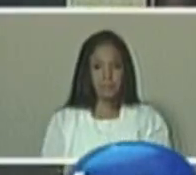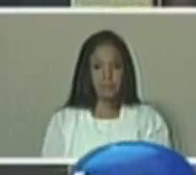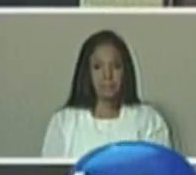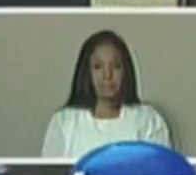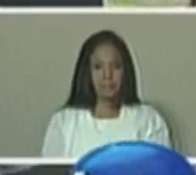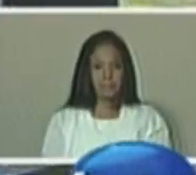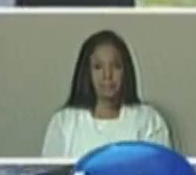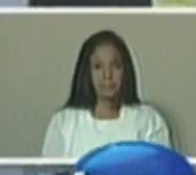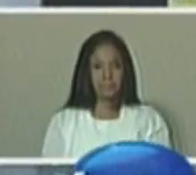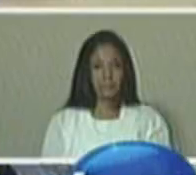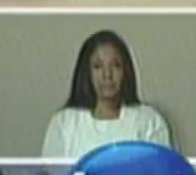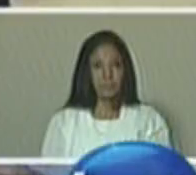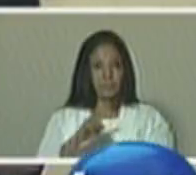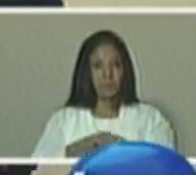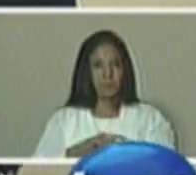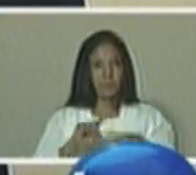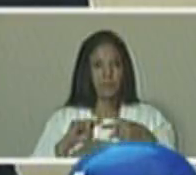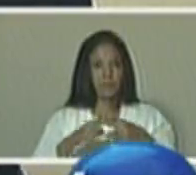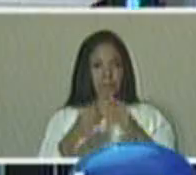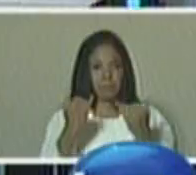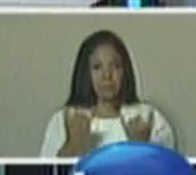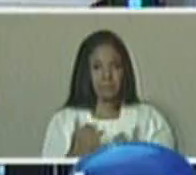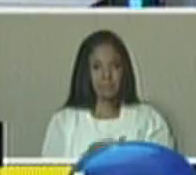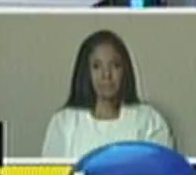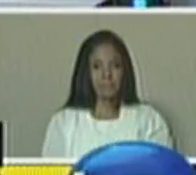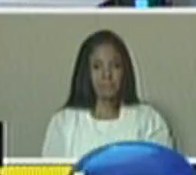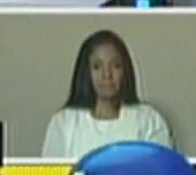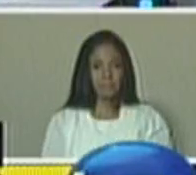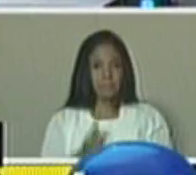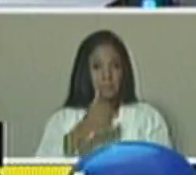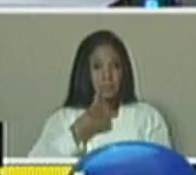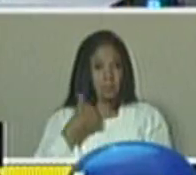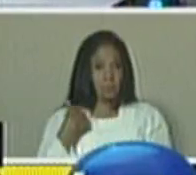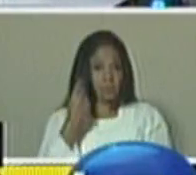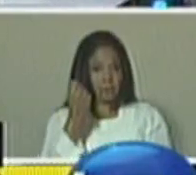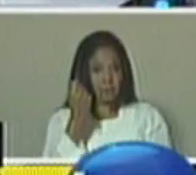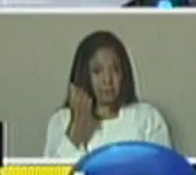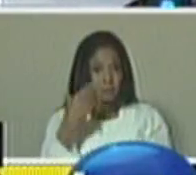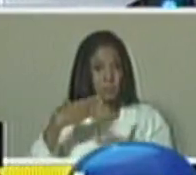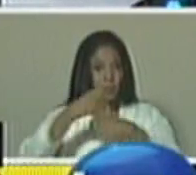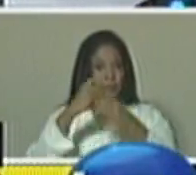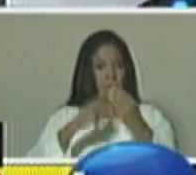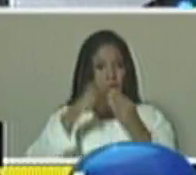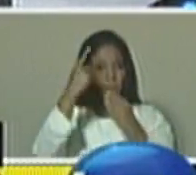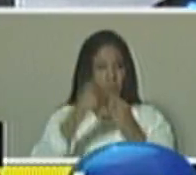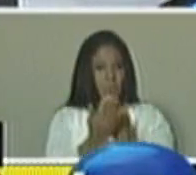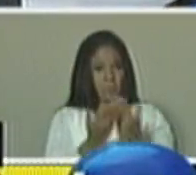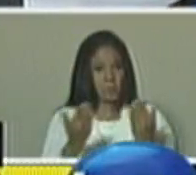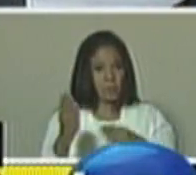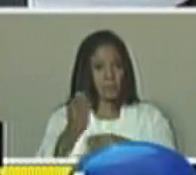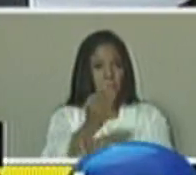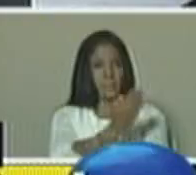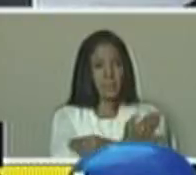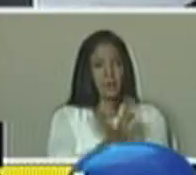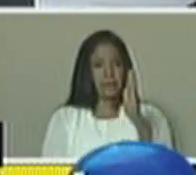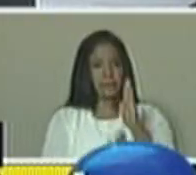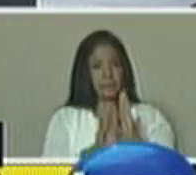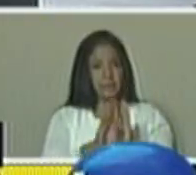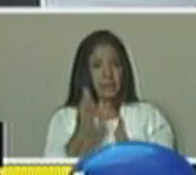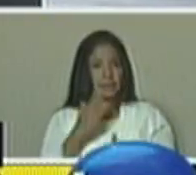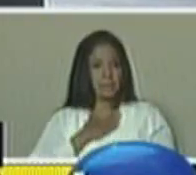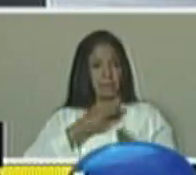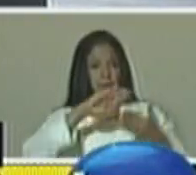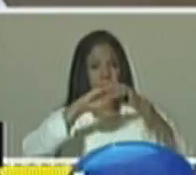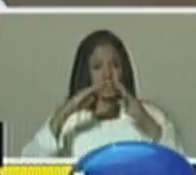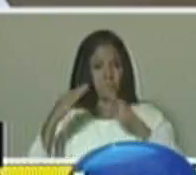Ahí está lista. Tu tiempo empieza ya. Si tuviera el dinero para hacer un proyecto para mejorar el desarrollo de mi